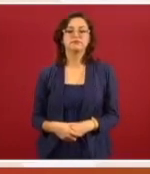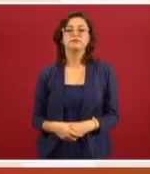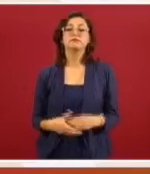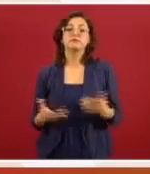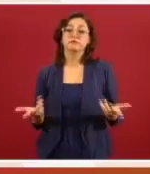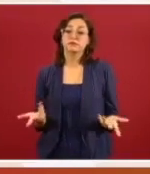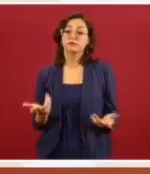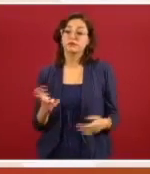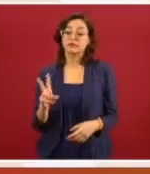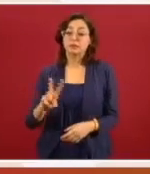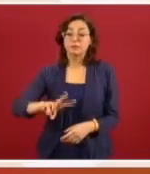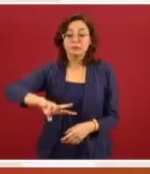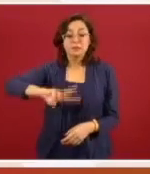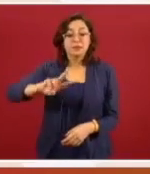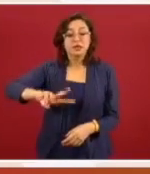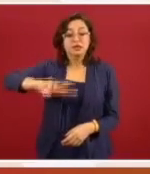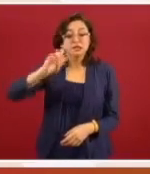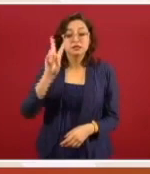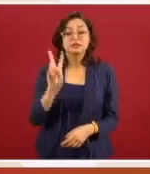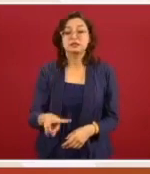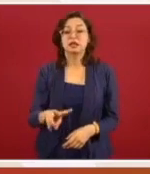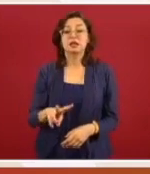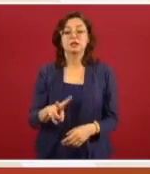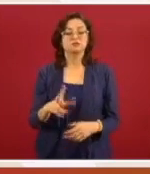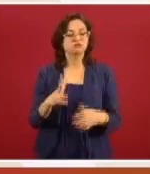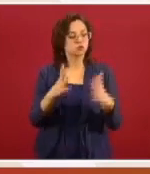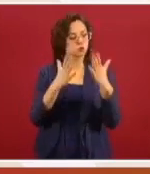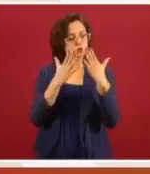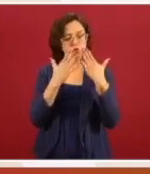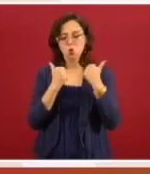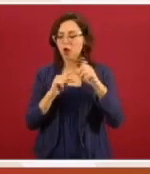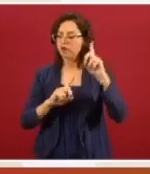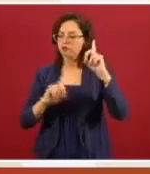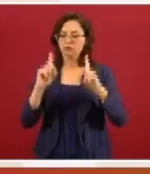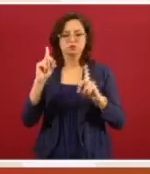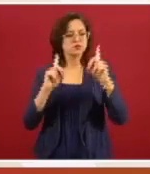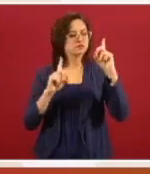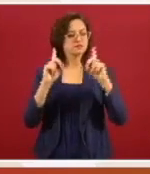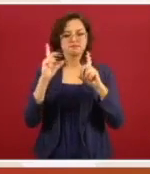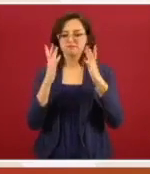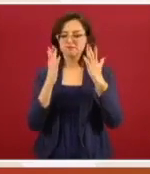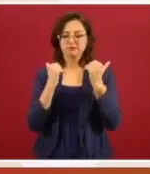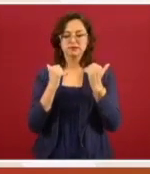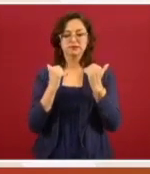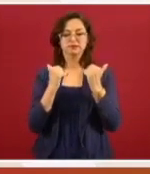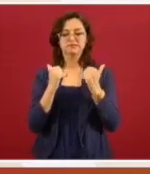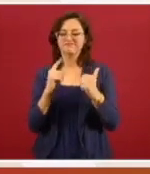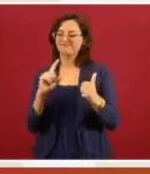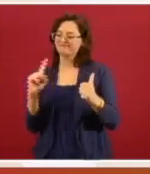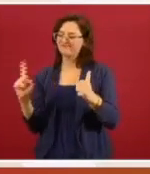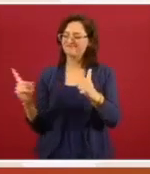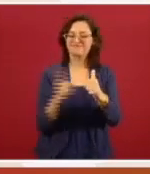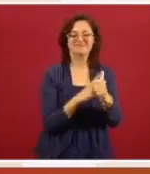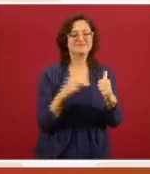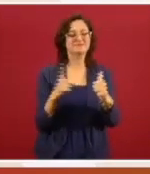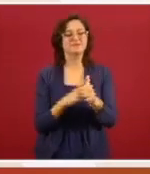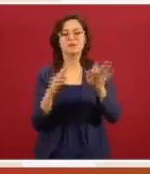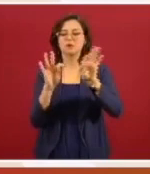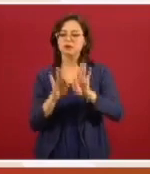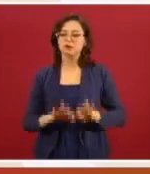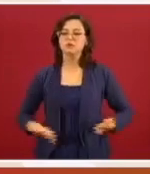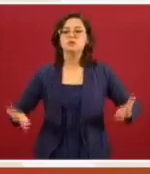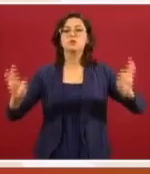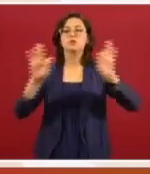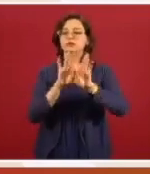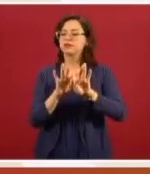sin duda, y eso es lo principal,